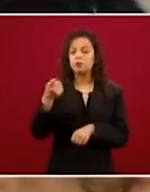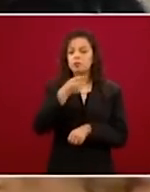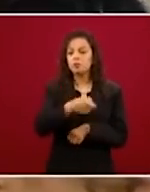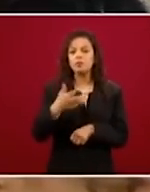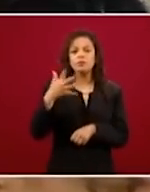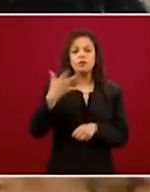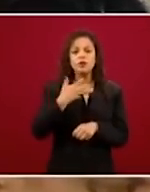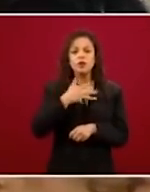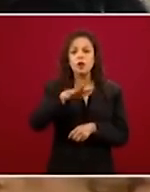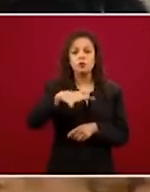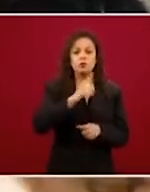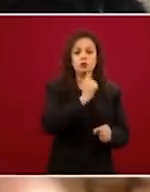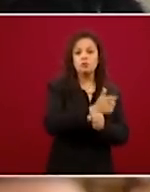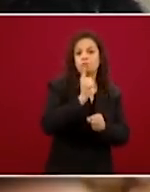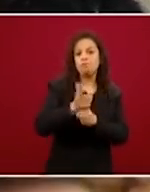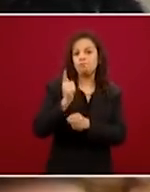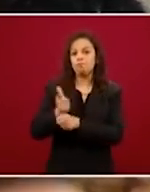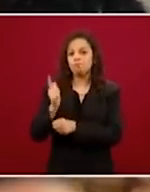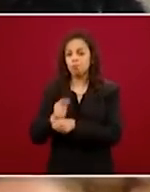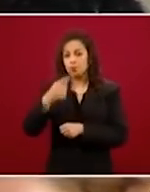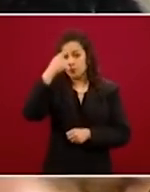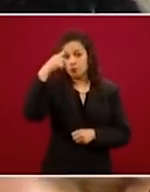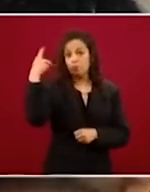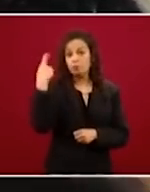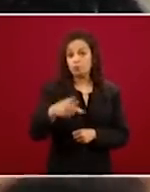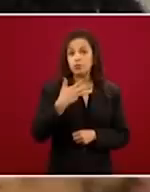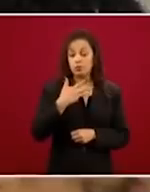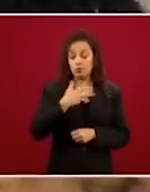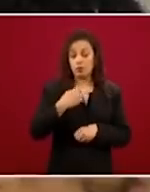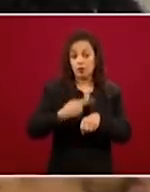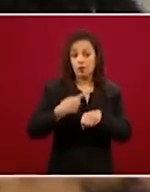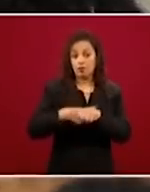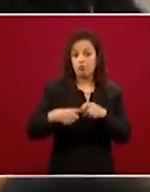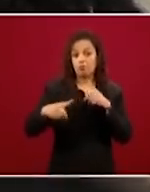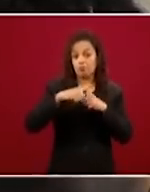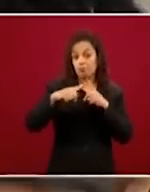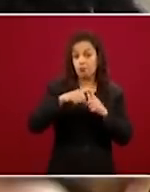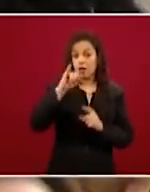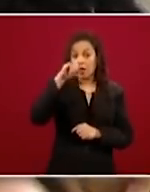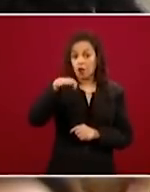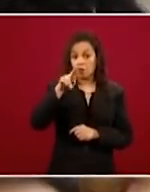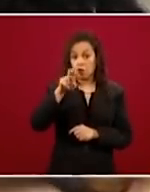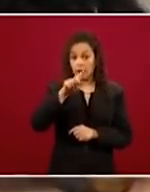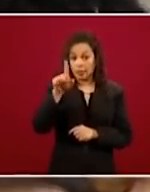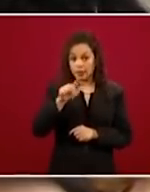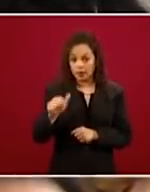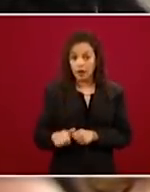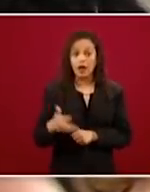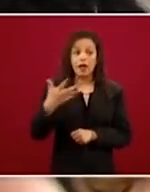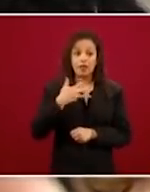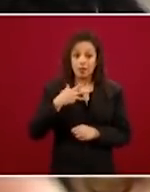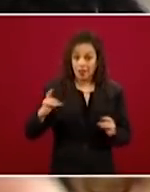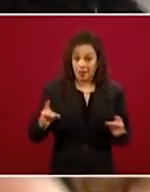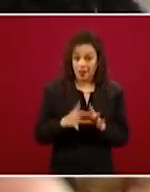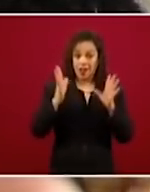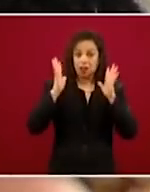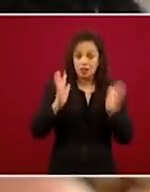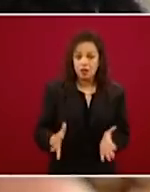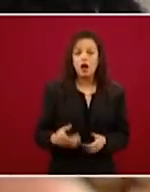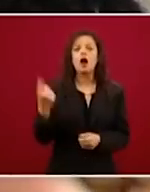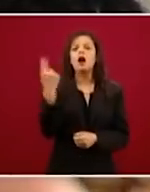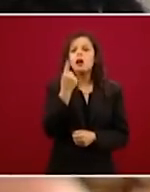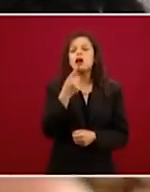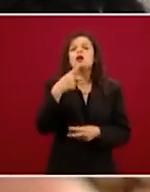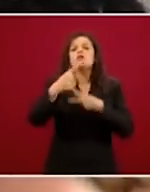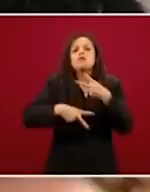saber sí y si es esta caso en caso de que sí que es lo que se va a hacer porque bueno en